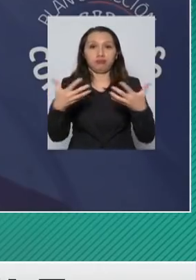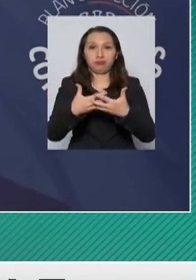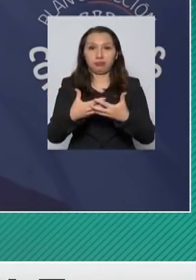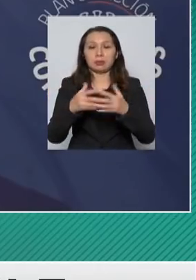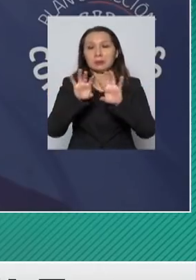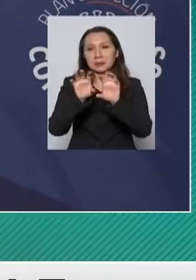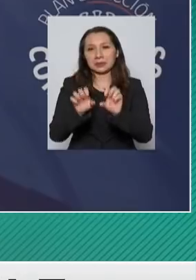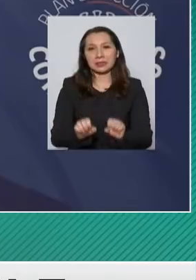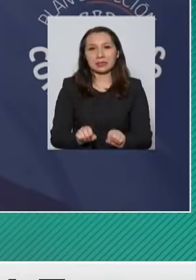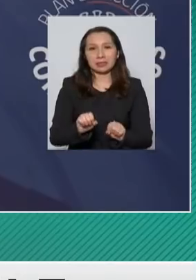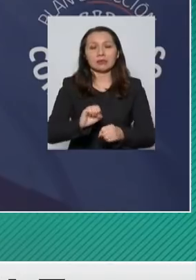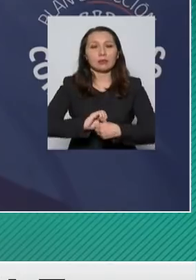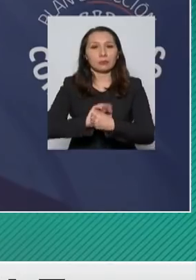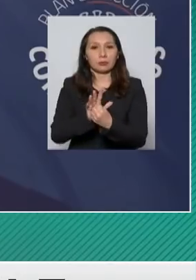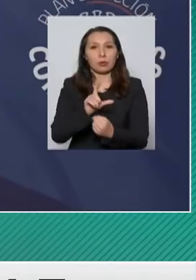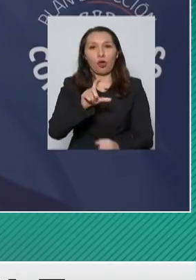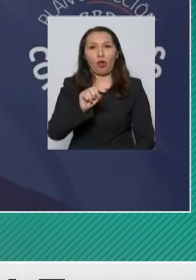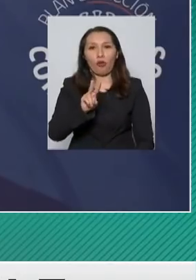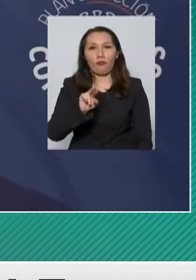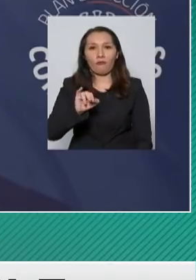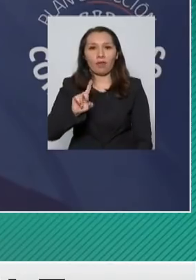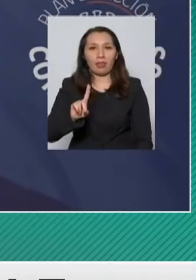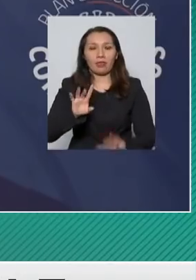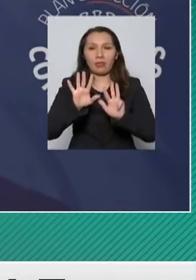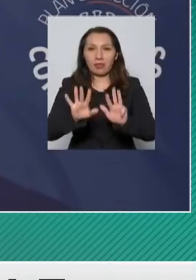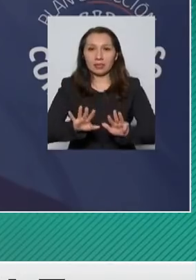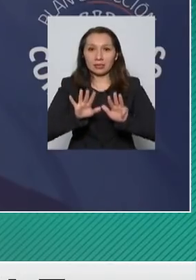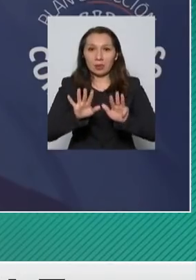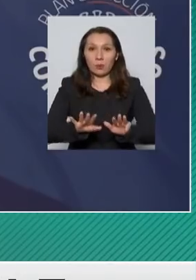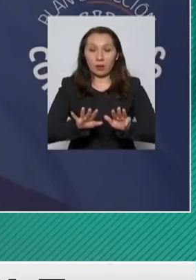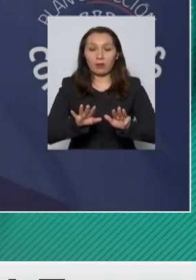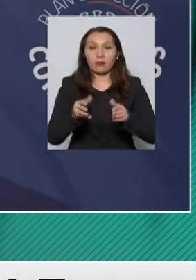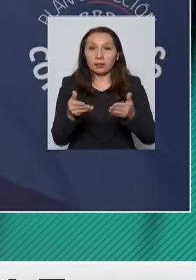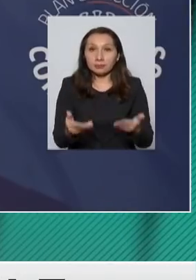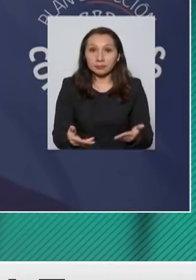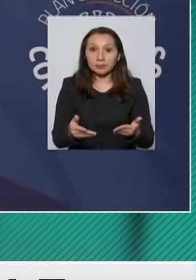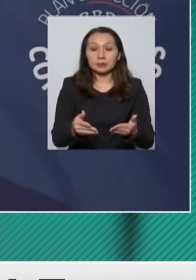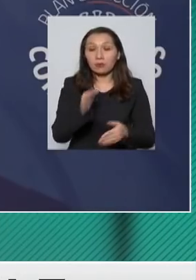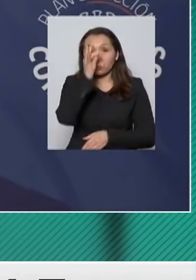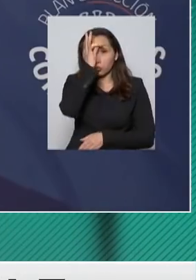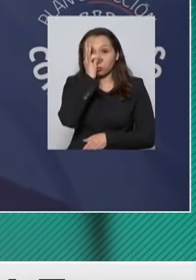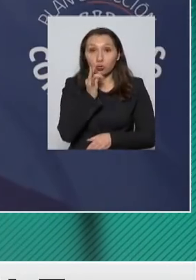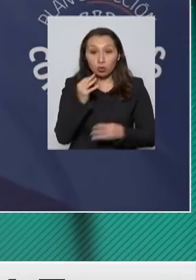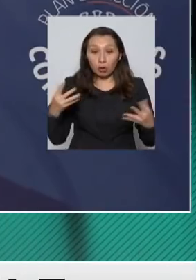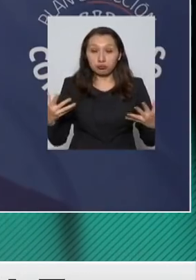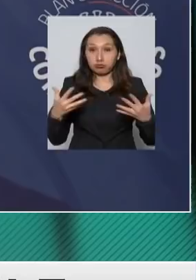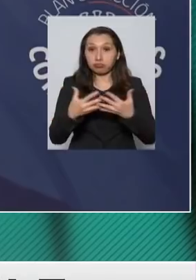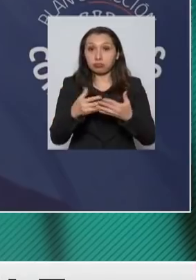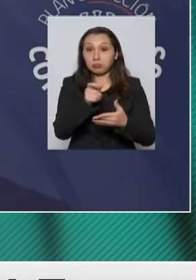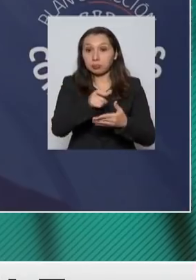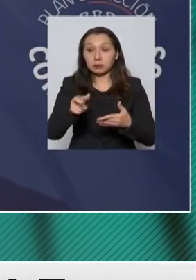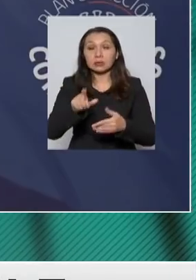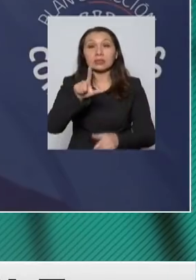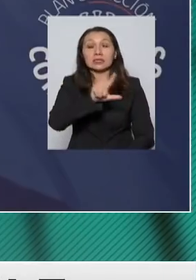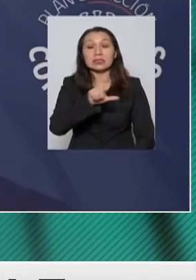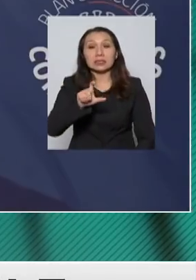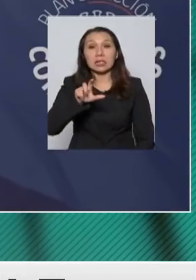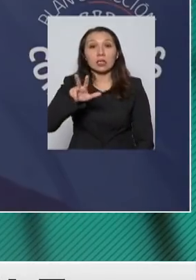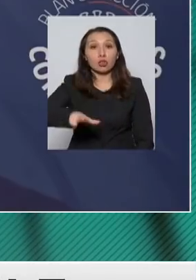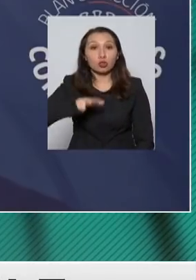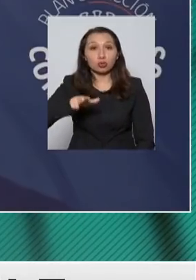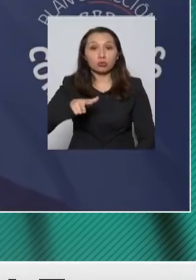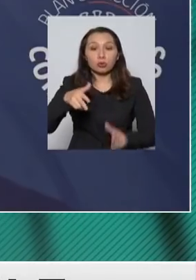sistema integrado COVID-19. Y decir que estos 718 se